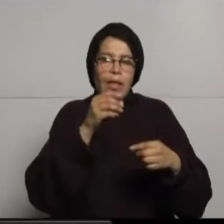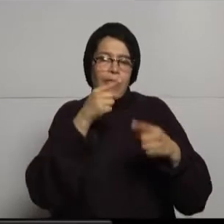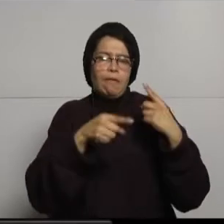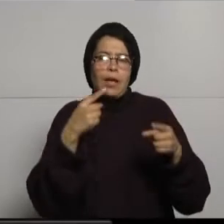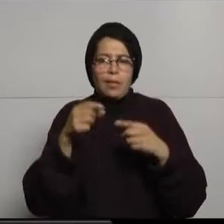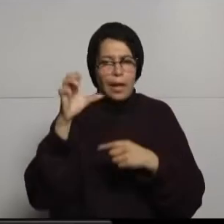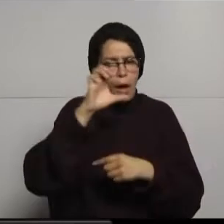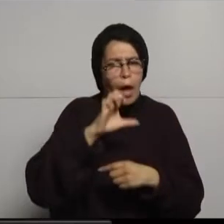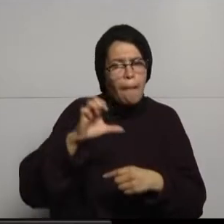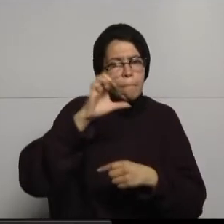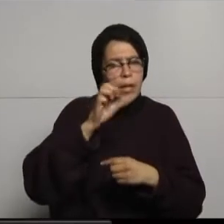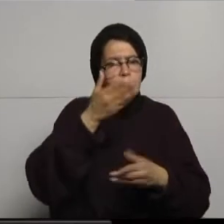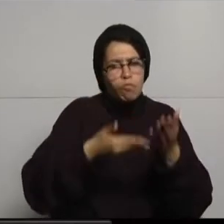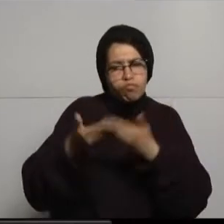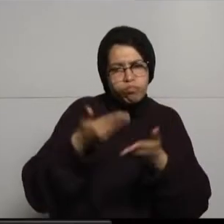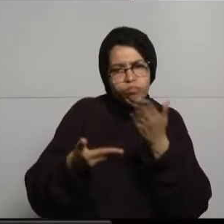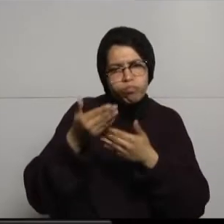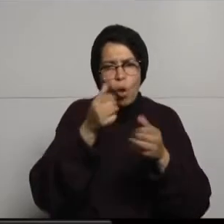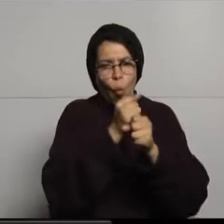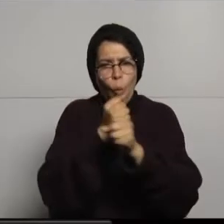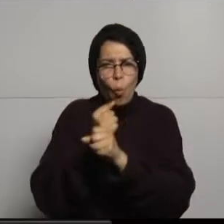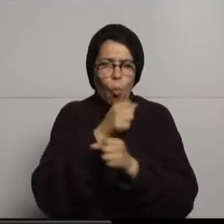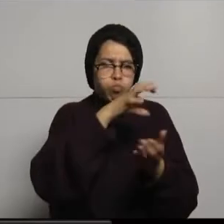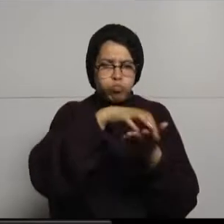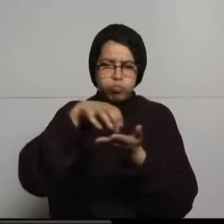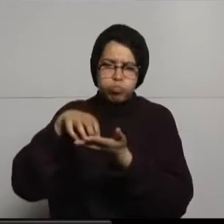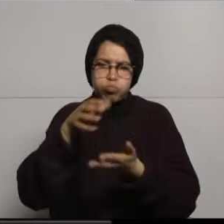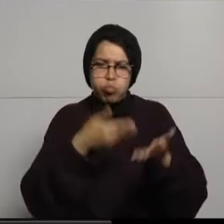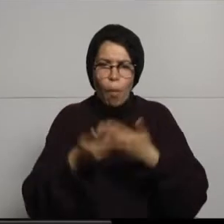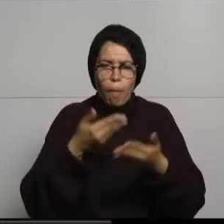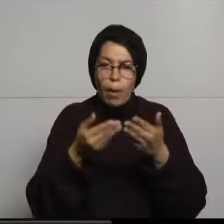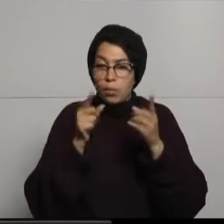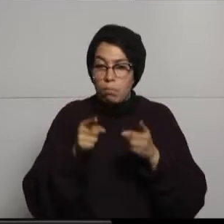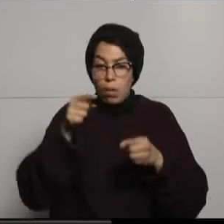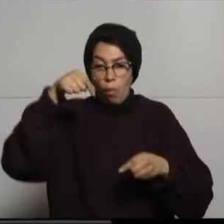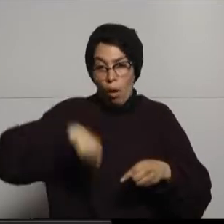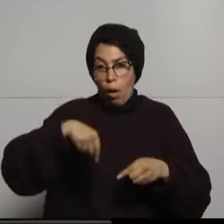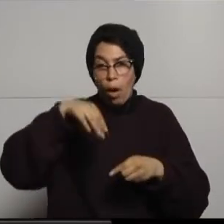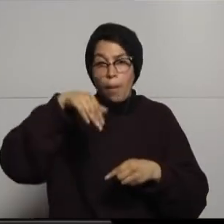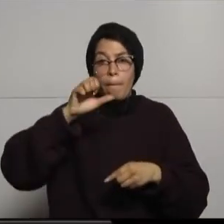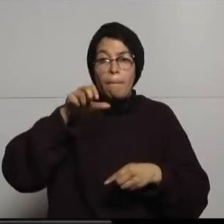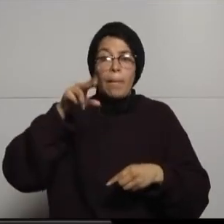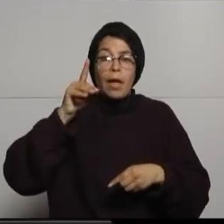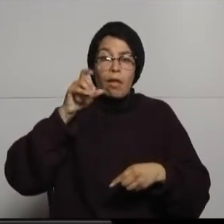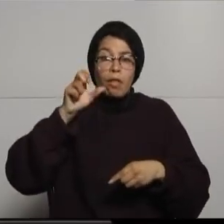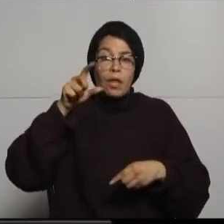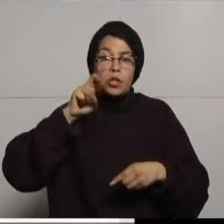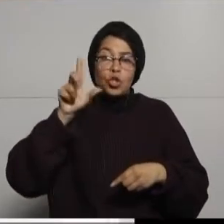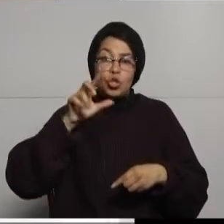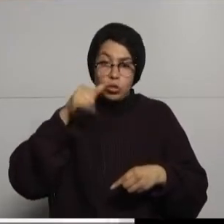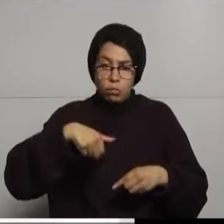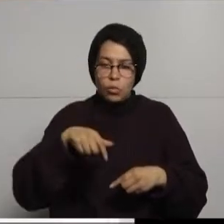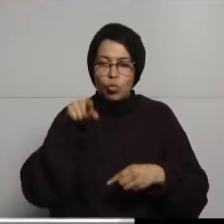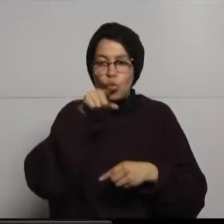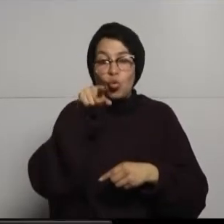decías, Daniel, pues algo de similar. Ruta N, pueden entrar a la página web buscando Ruta N